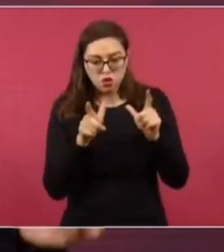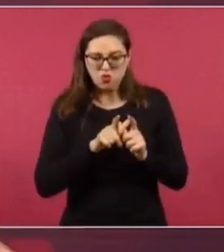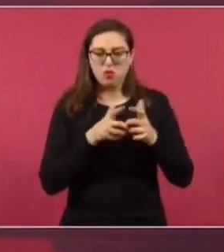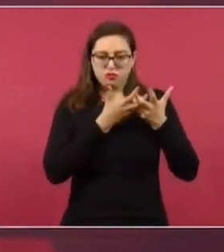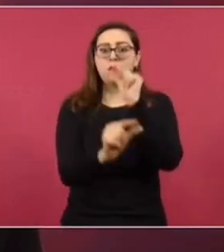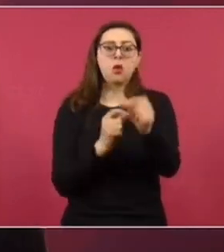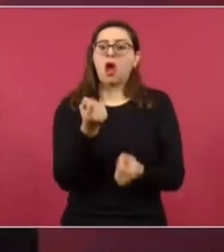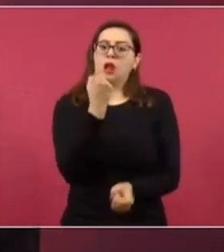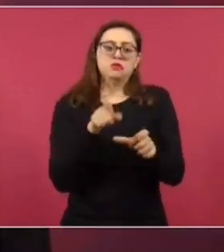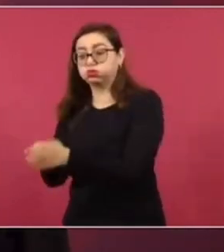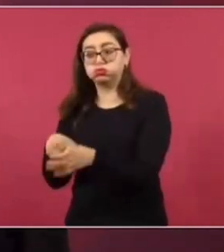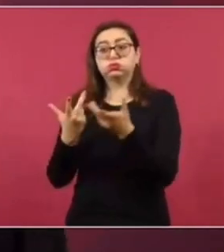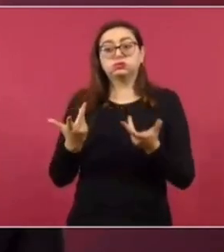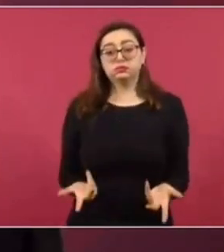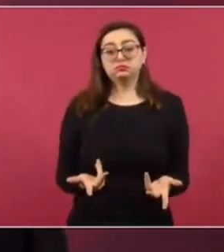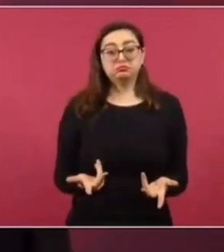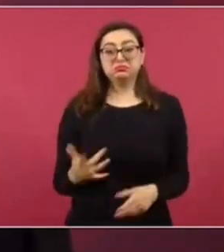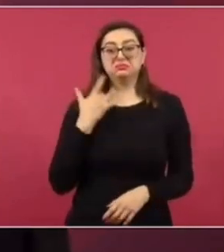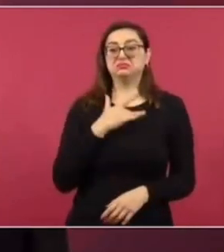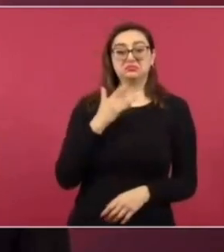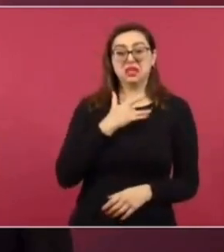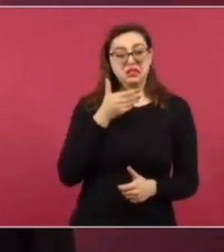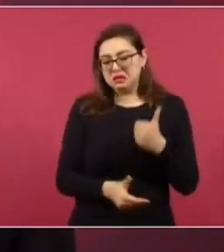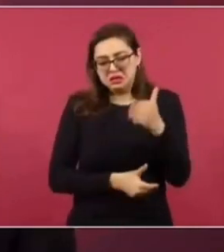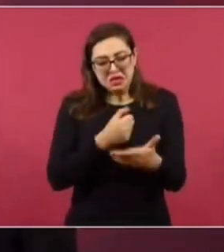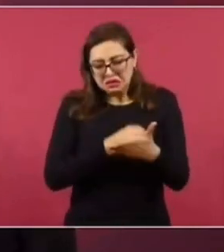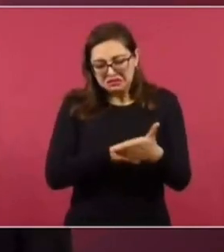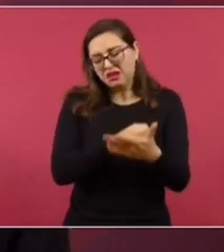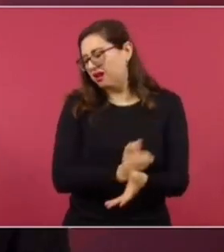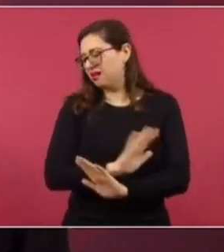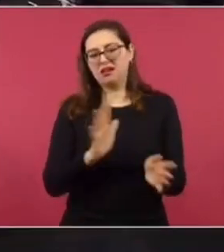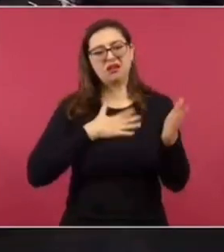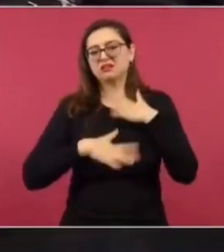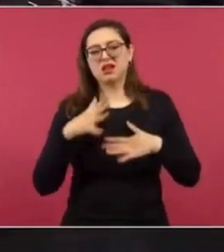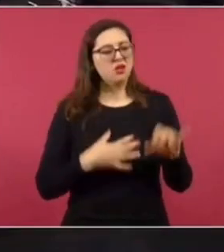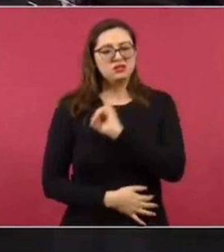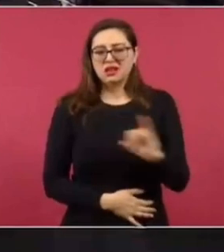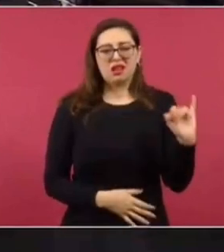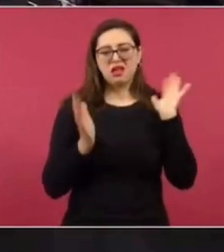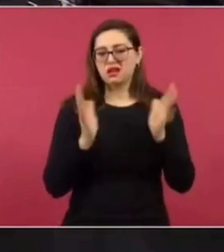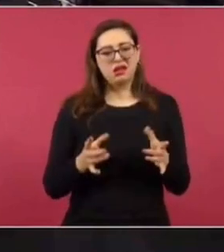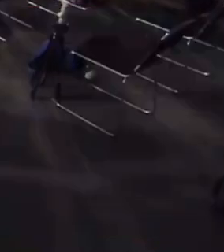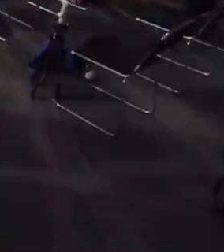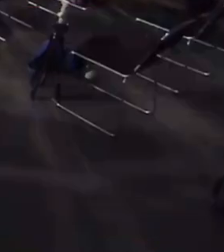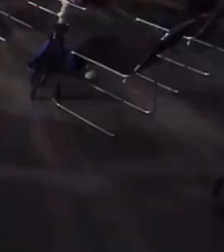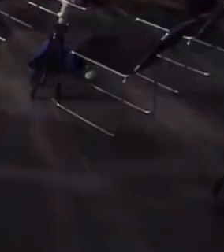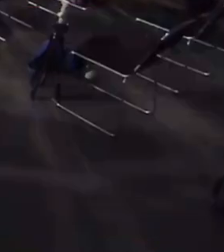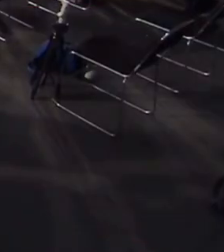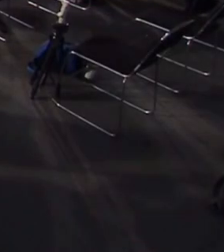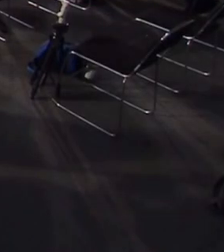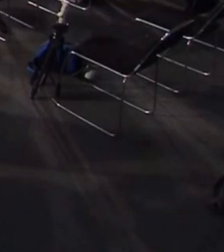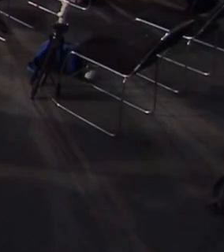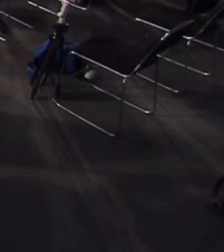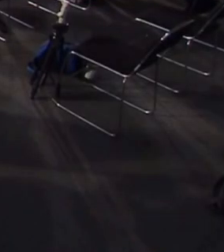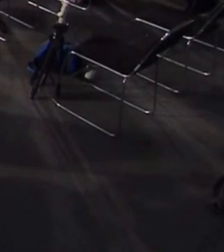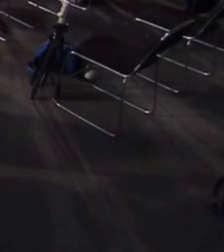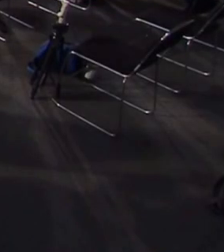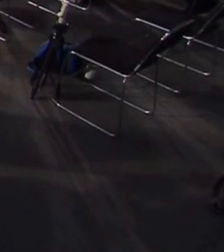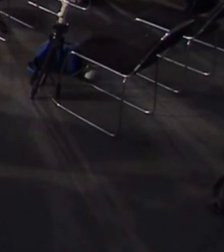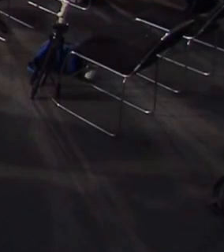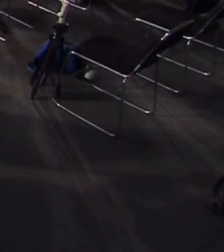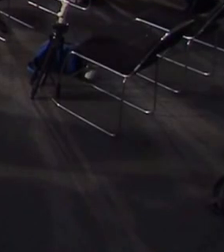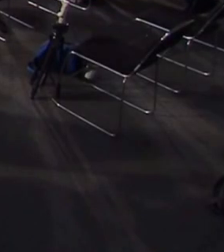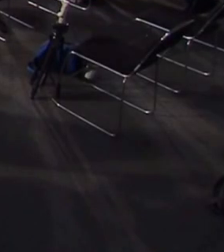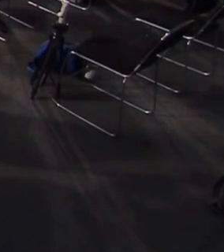de bando, hay quienes reniegan de haber estado en la izquierda. Lo peor, hay quienes de ser